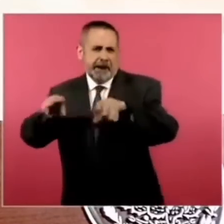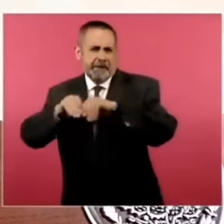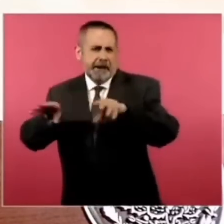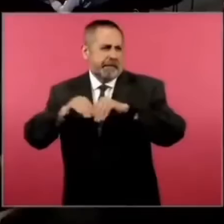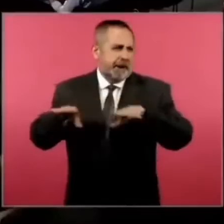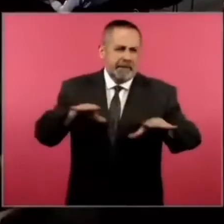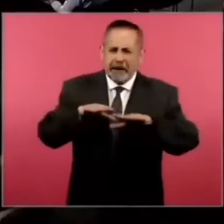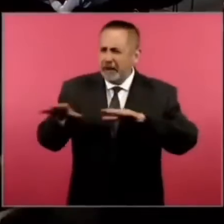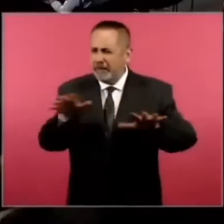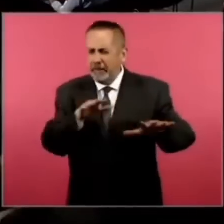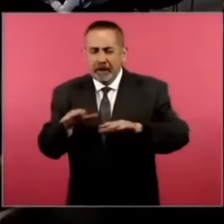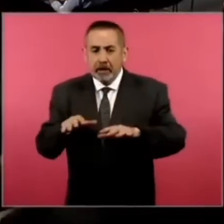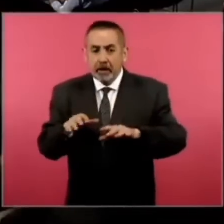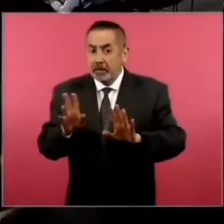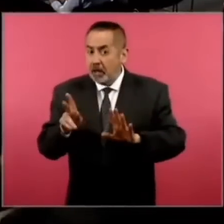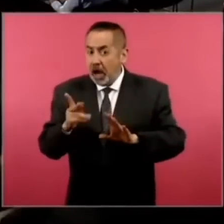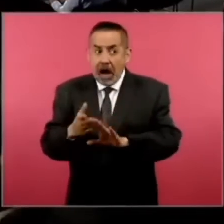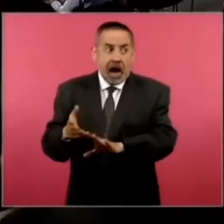no.